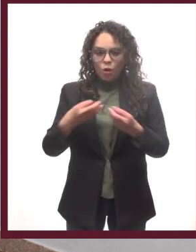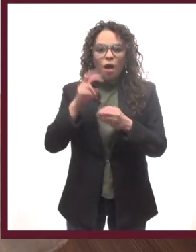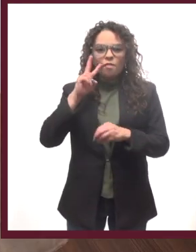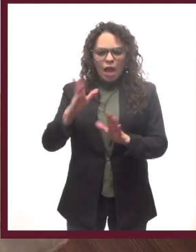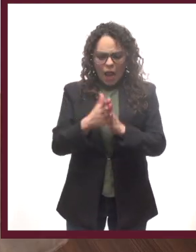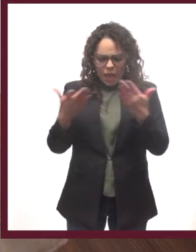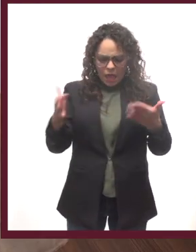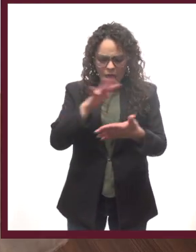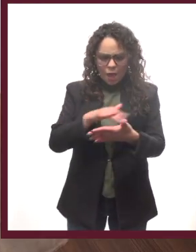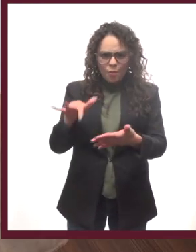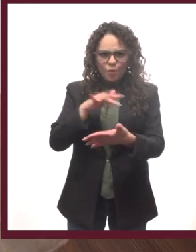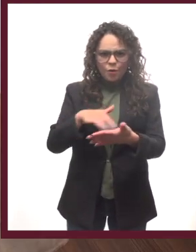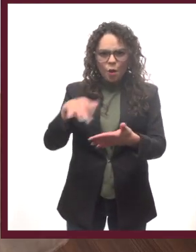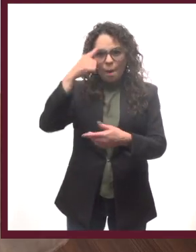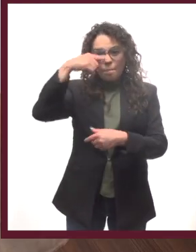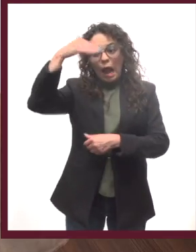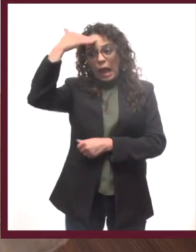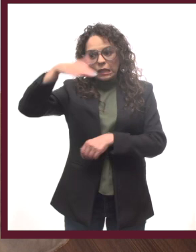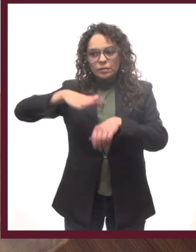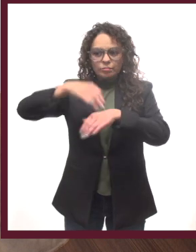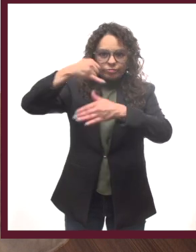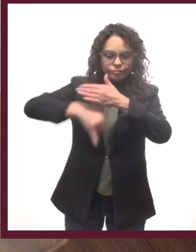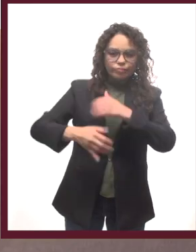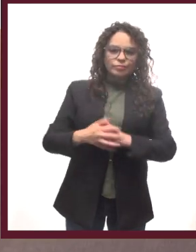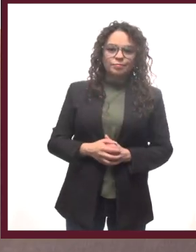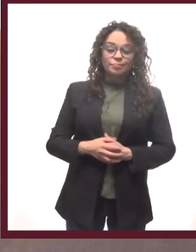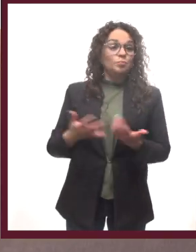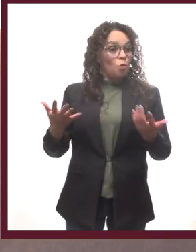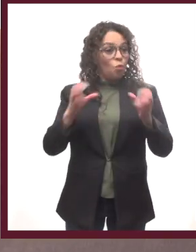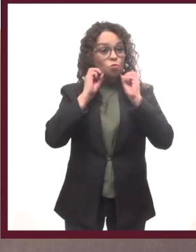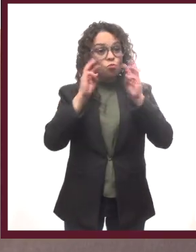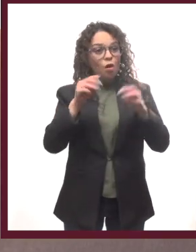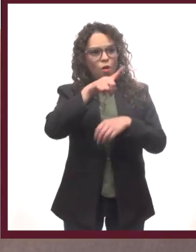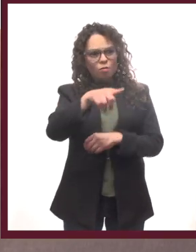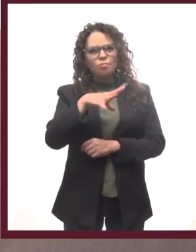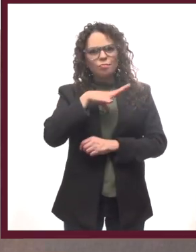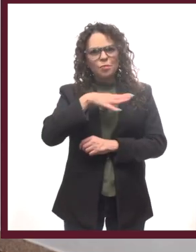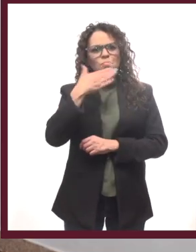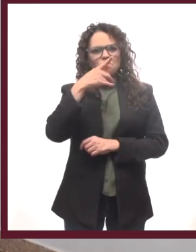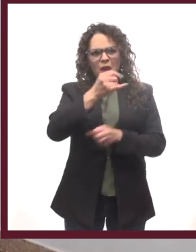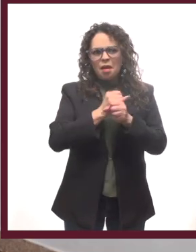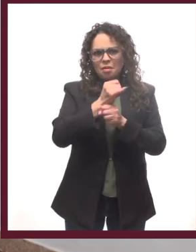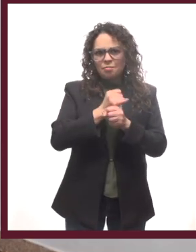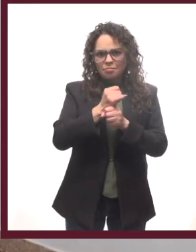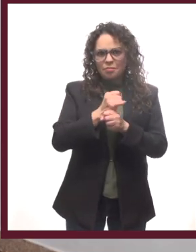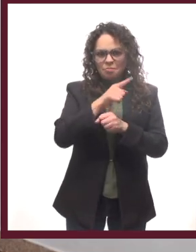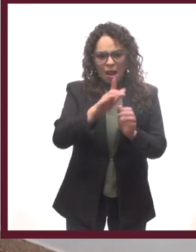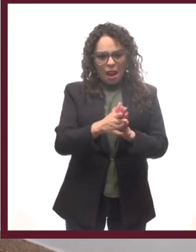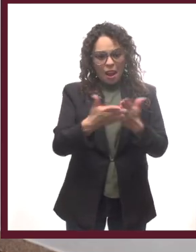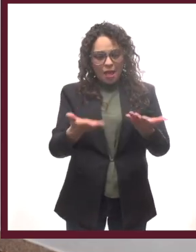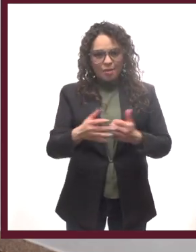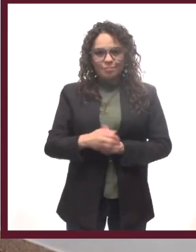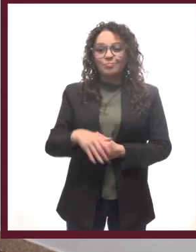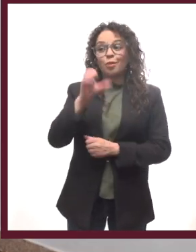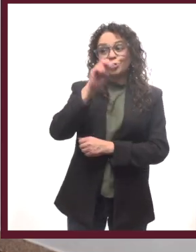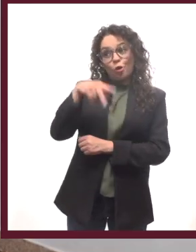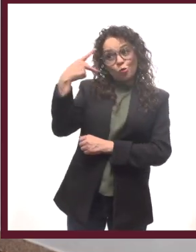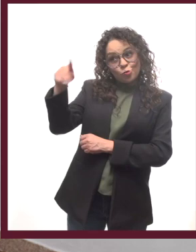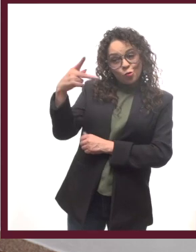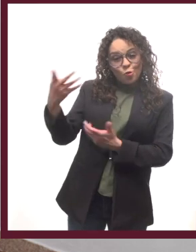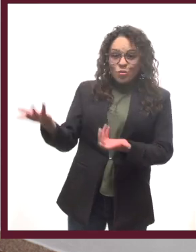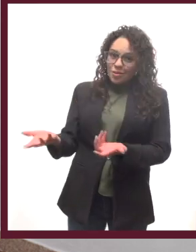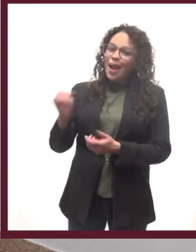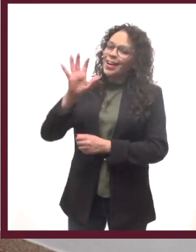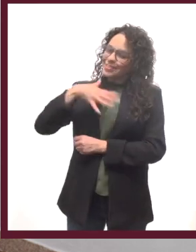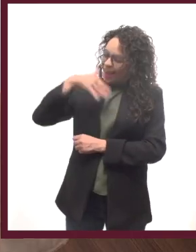juntos estos libros para empaparnos un poco? ¡Wow! Eres buena investigando. ¡Qué buenos libros! Son tuyos, amigo.